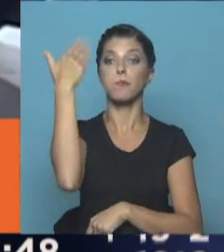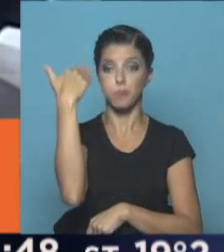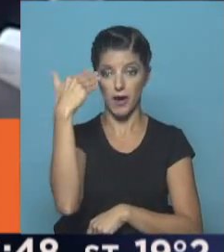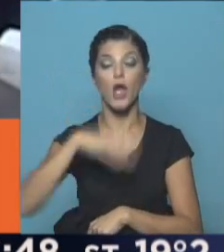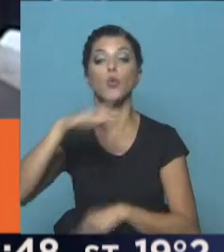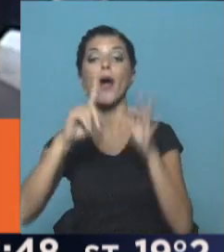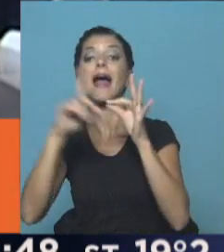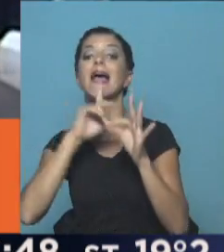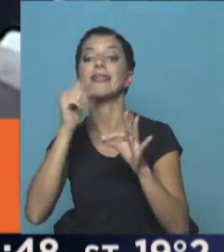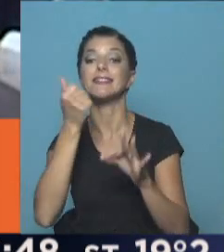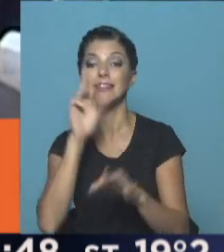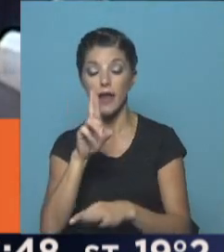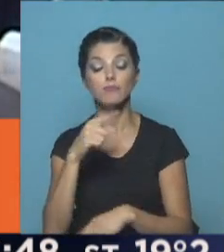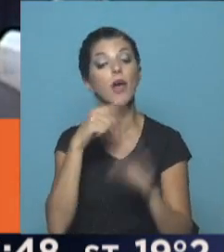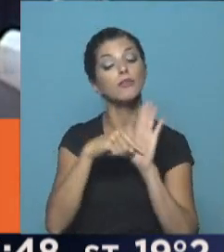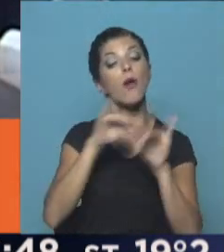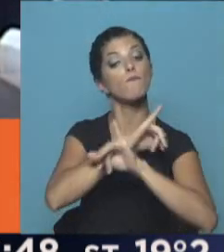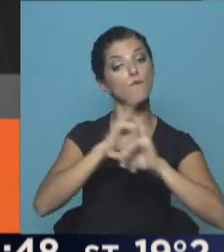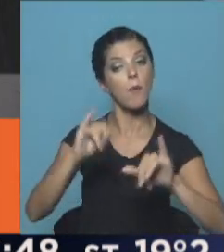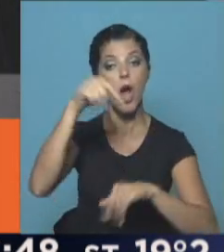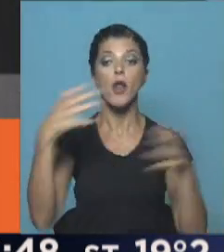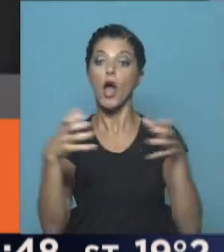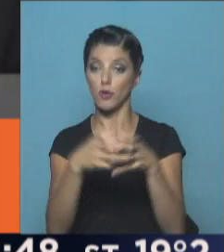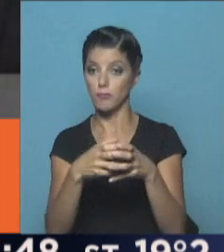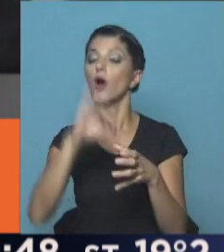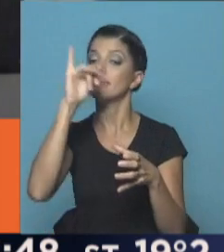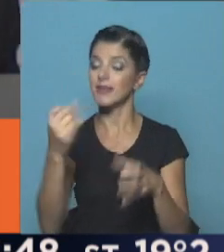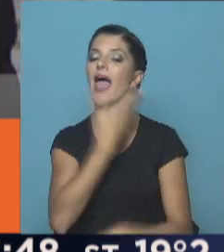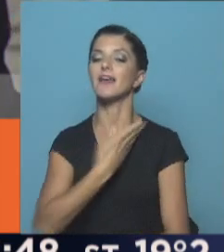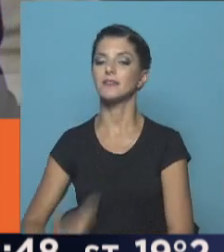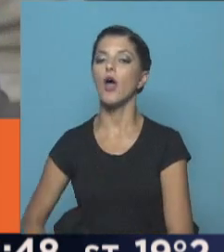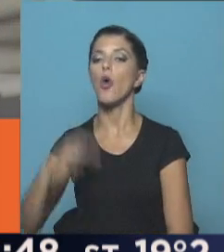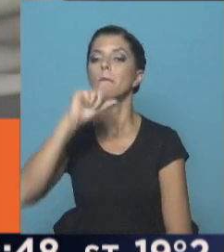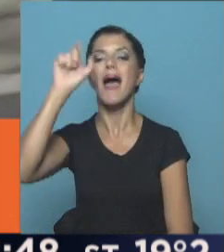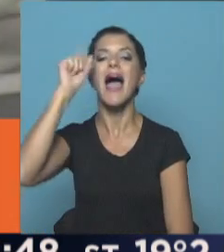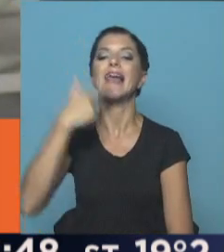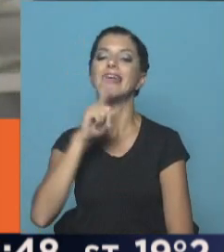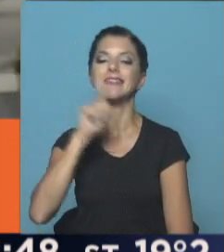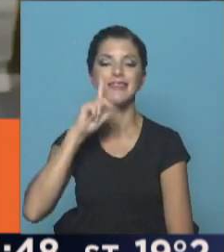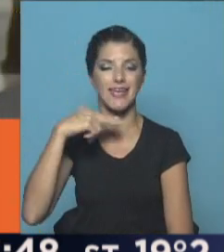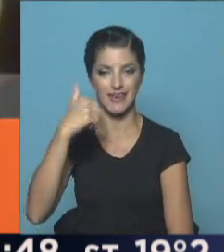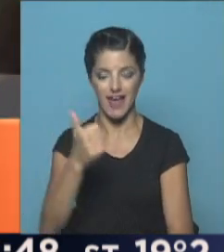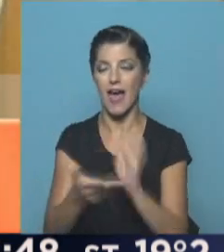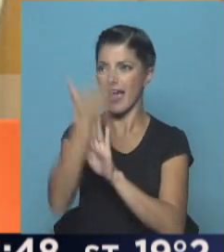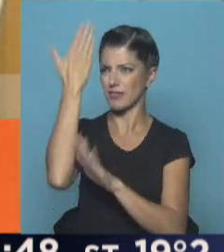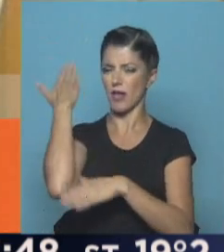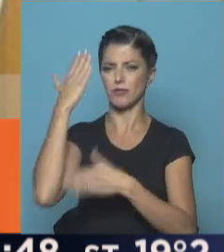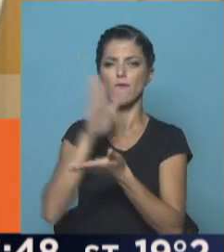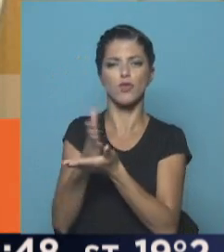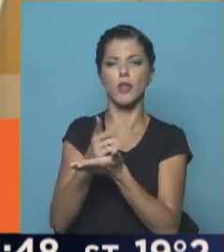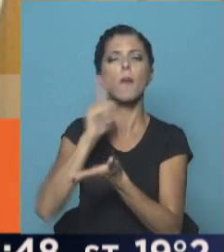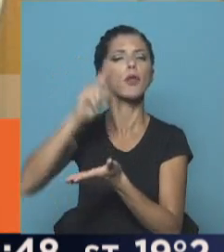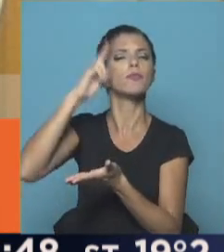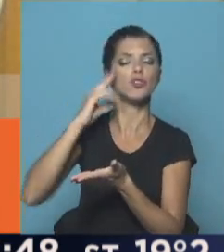Qatar, se afirma que la organización acepta ahora el establecimiento de un Estado palestino dentro de las fronteras de 1967, es